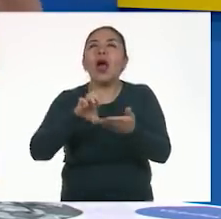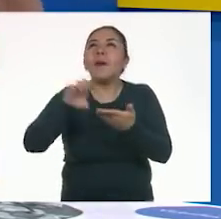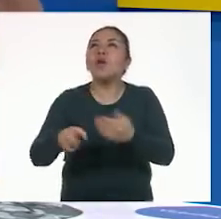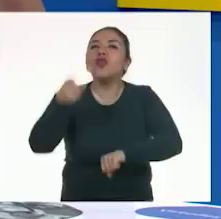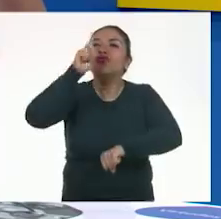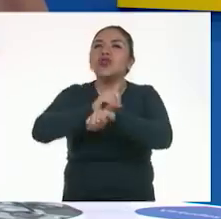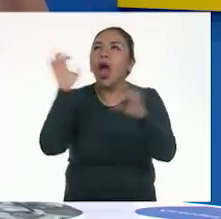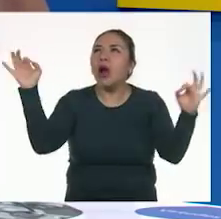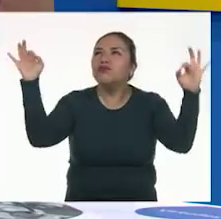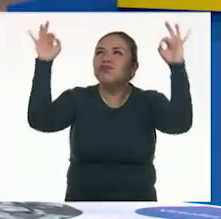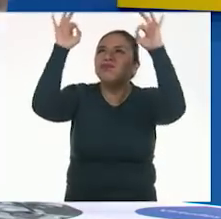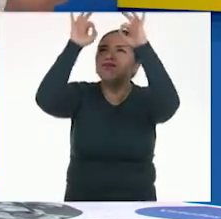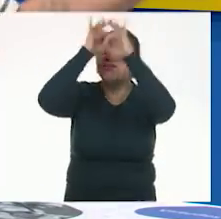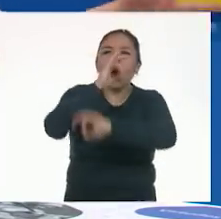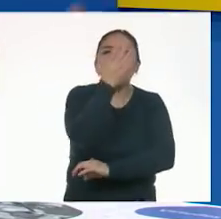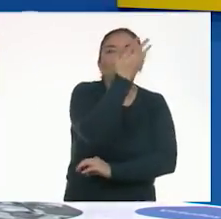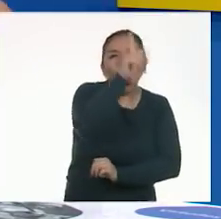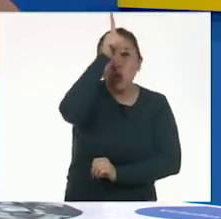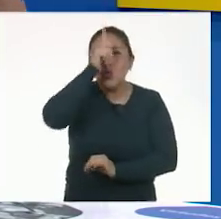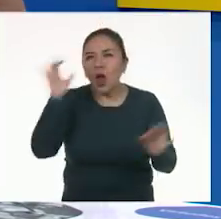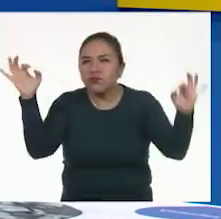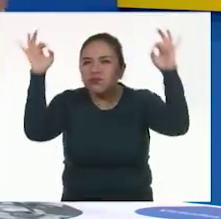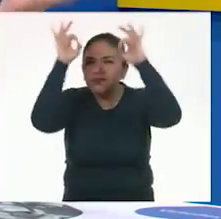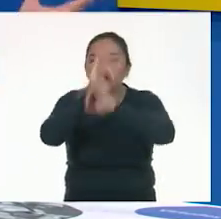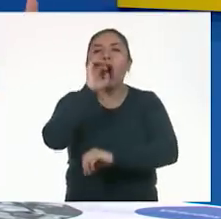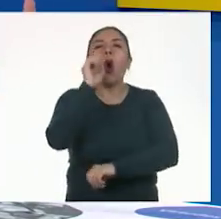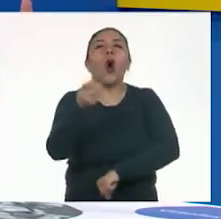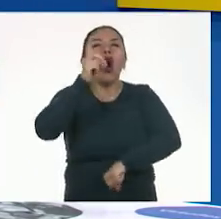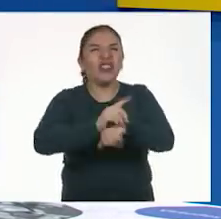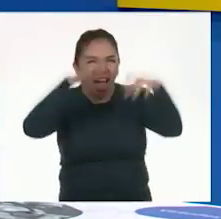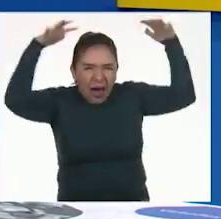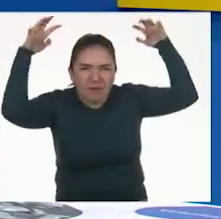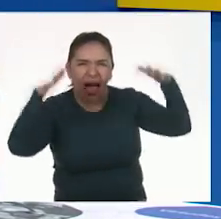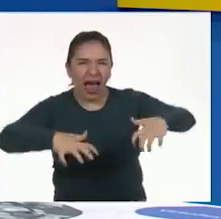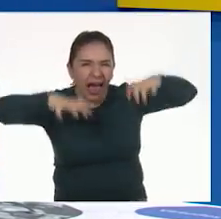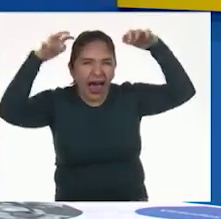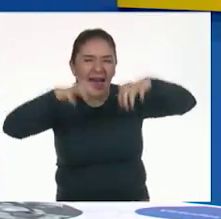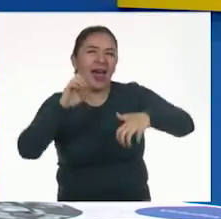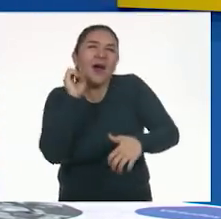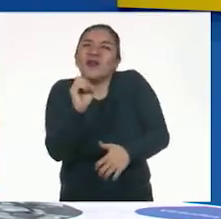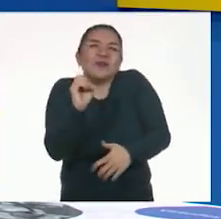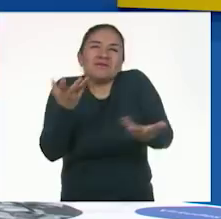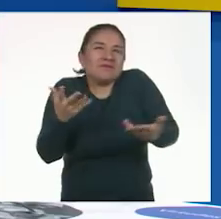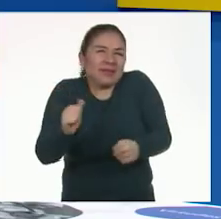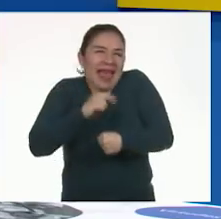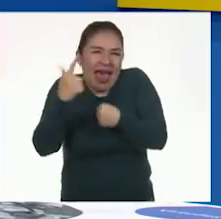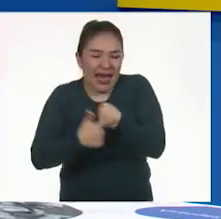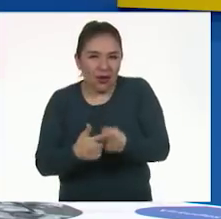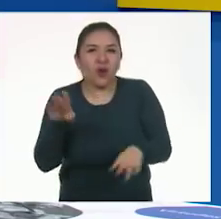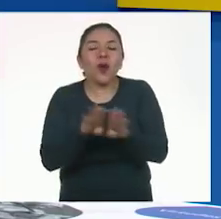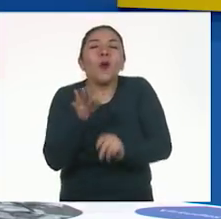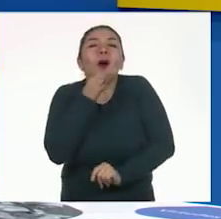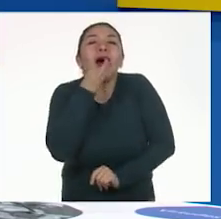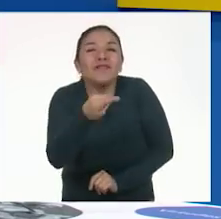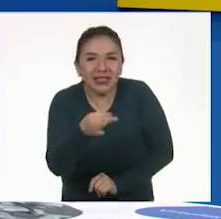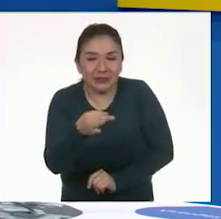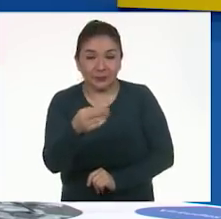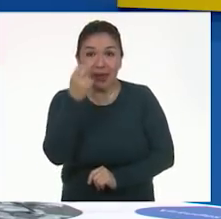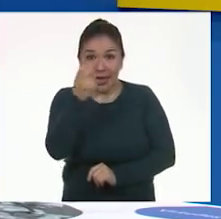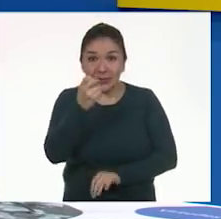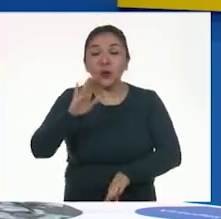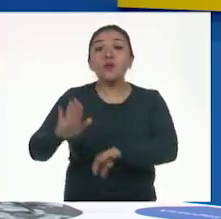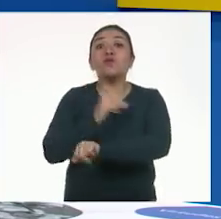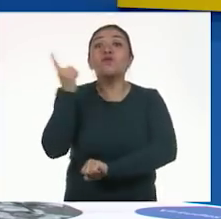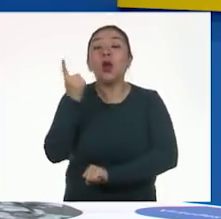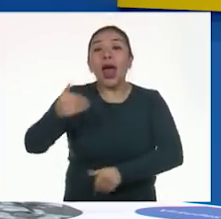eclipse, una tormenta, cosas así de grandes, ¿no? Esto es porque las